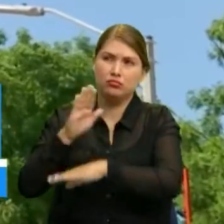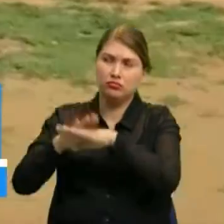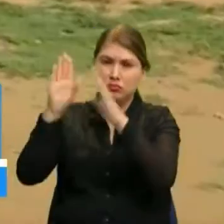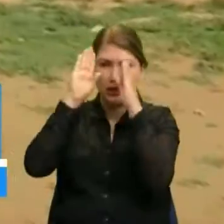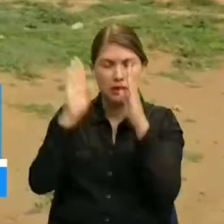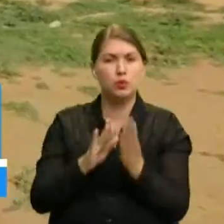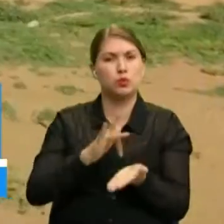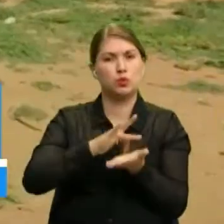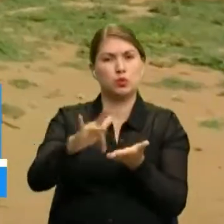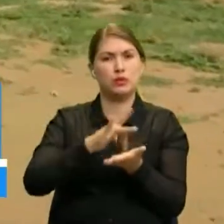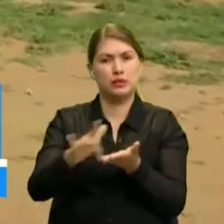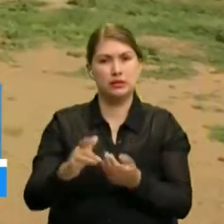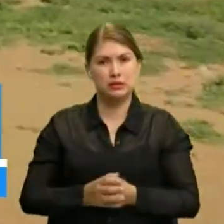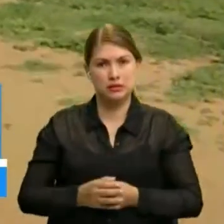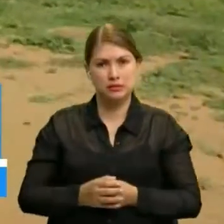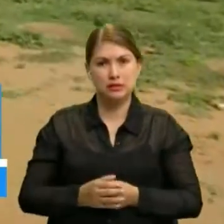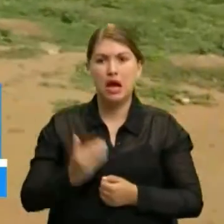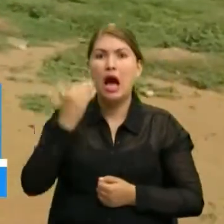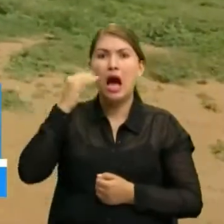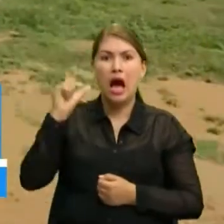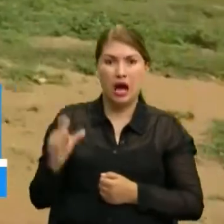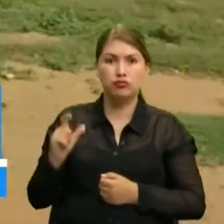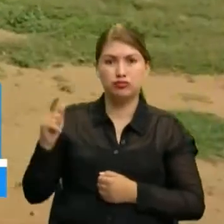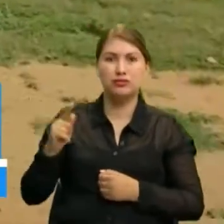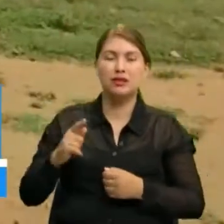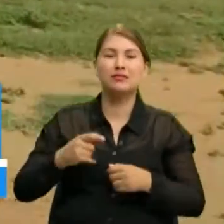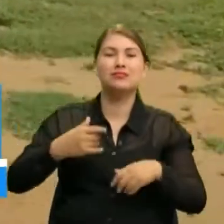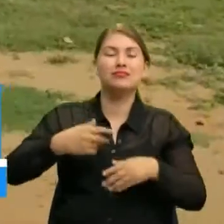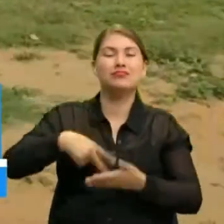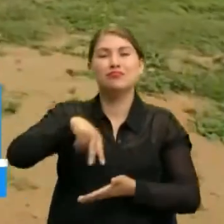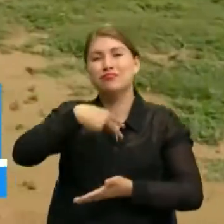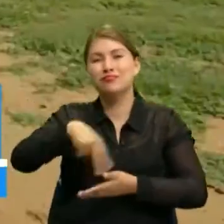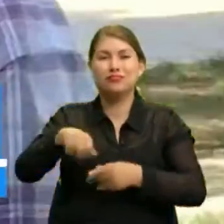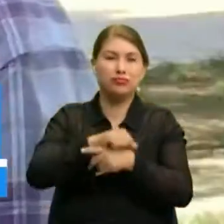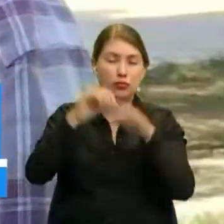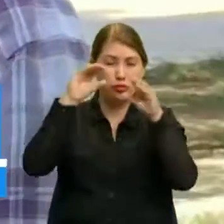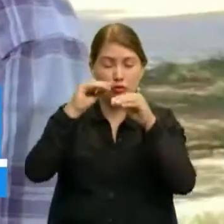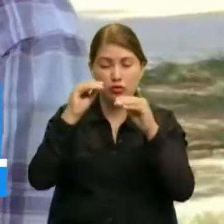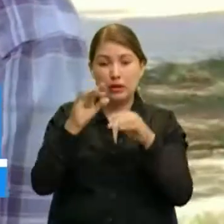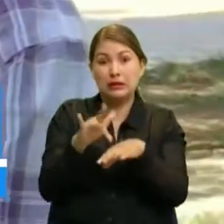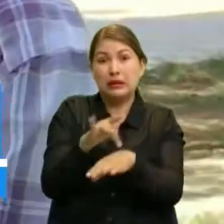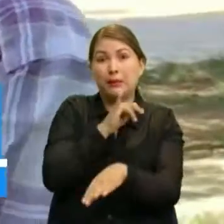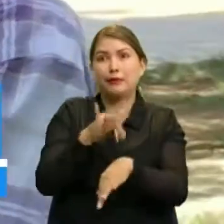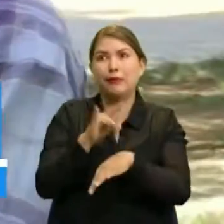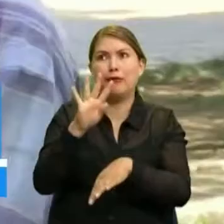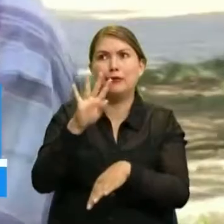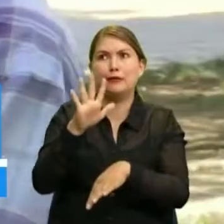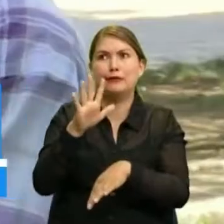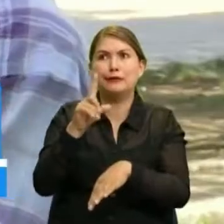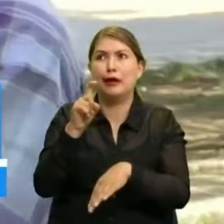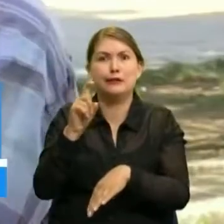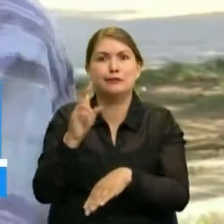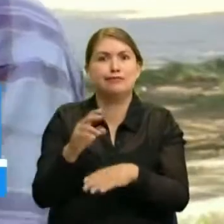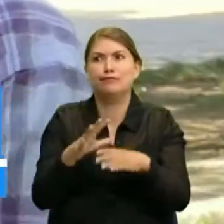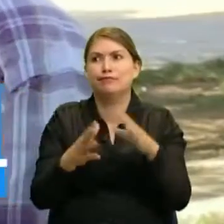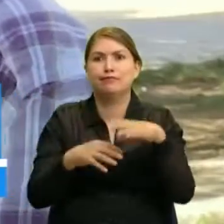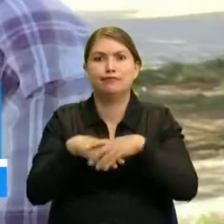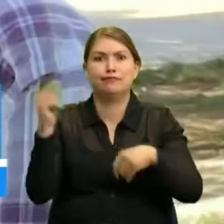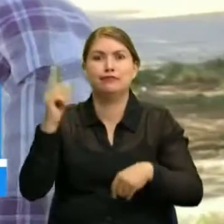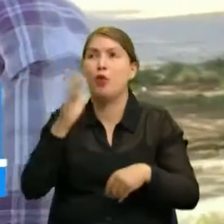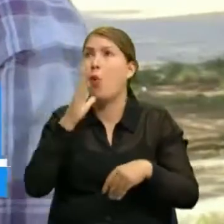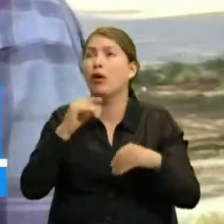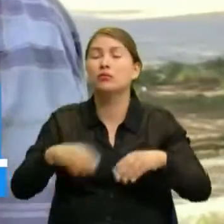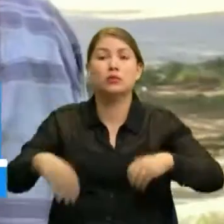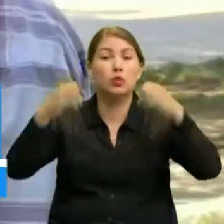atención urgente con una muchacha que son porristas acá entrenan todas las noches y llegan temprano les toca salir a las cuatro o cinco de las 676 ya no porque un hombre